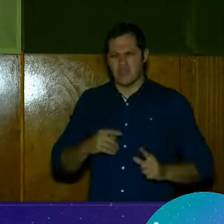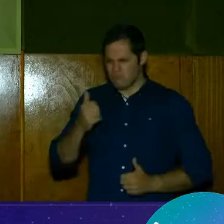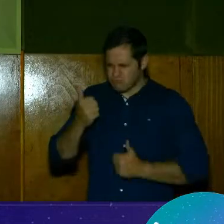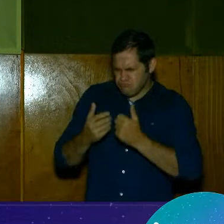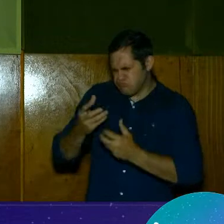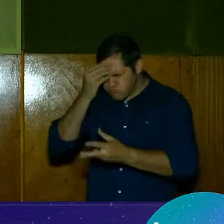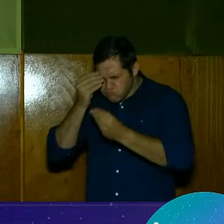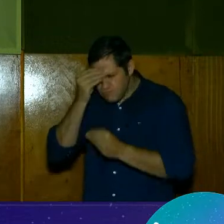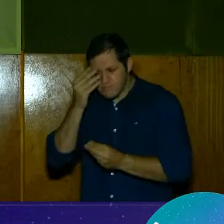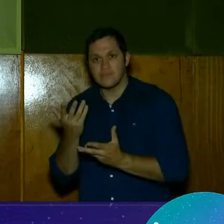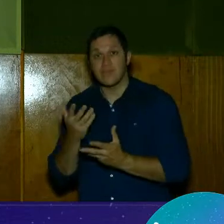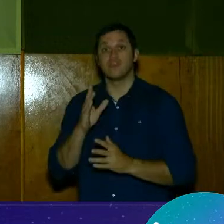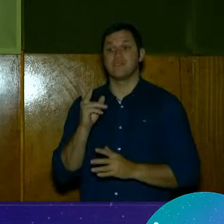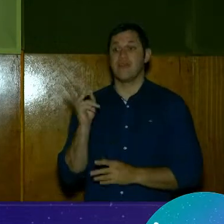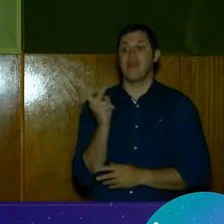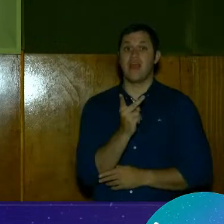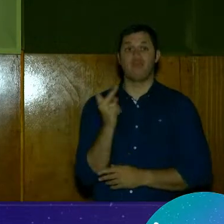astrónomas